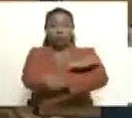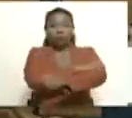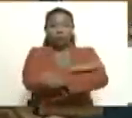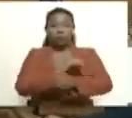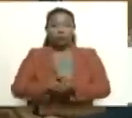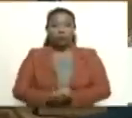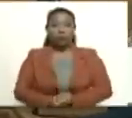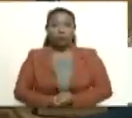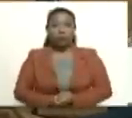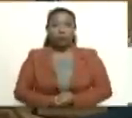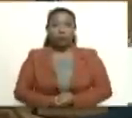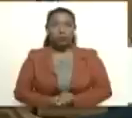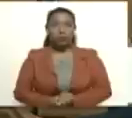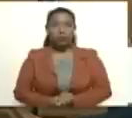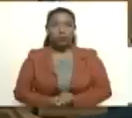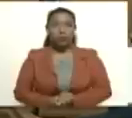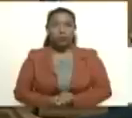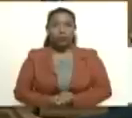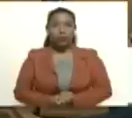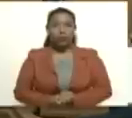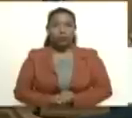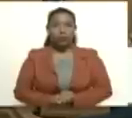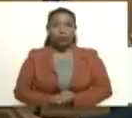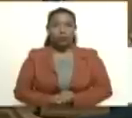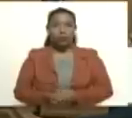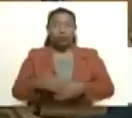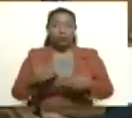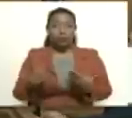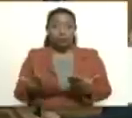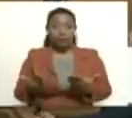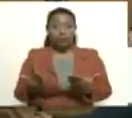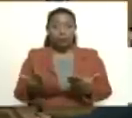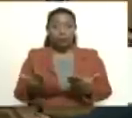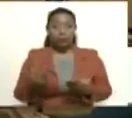aquí, a la que le arrogo y le atribuyo